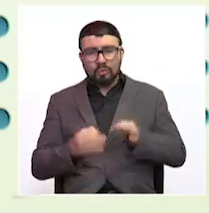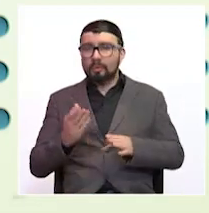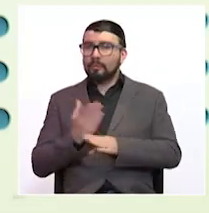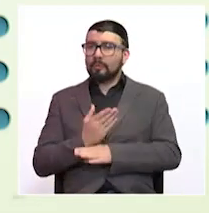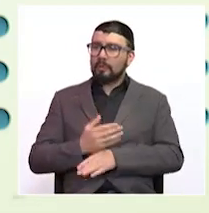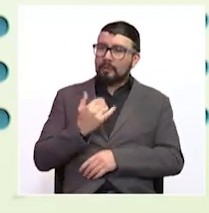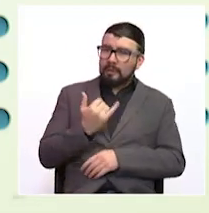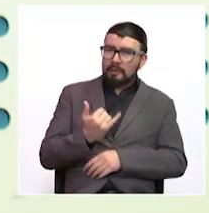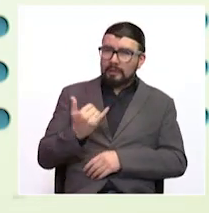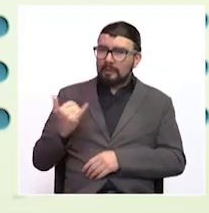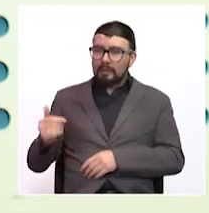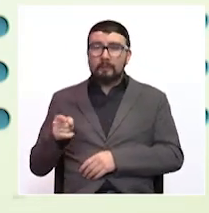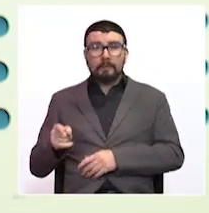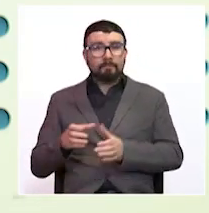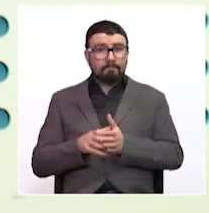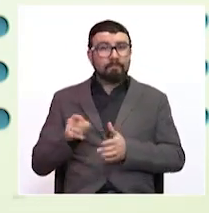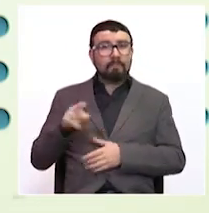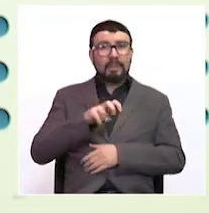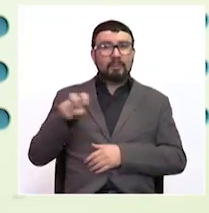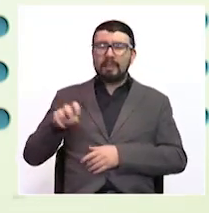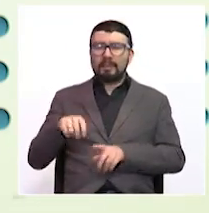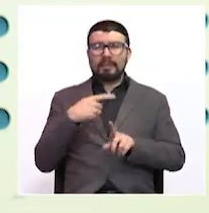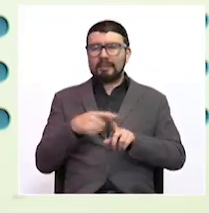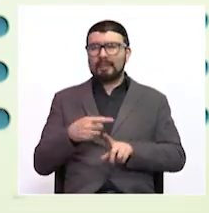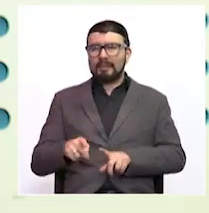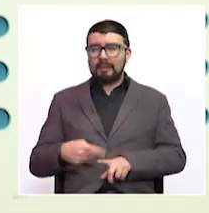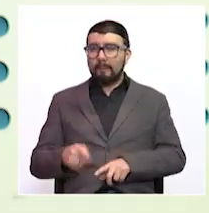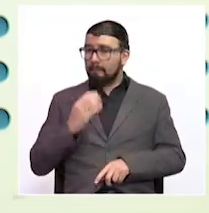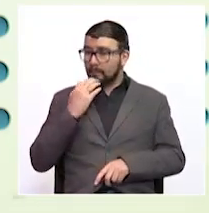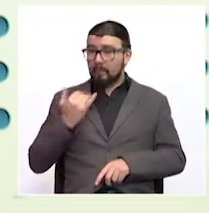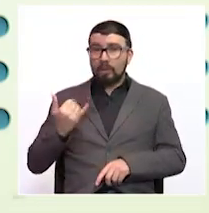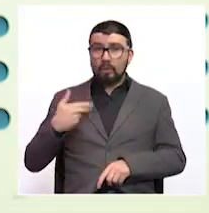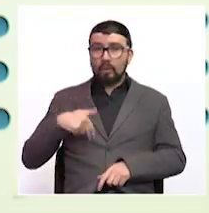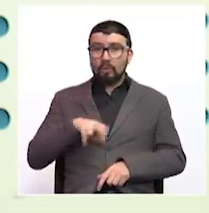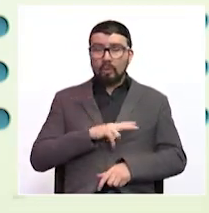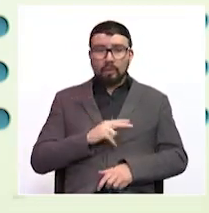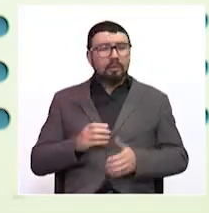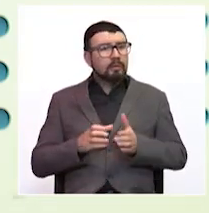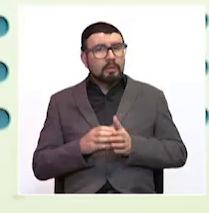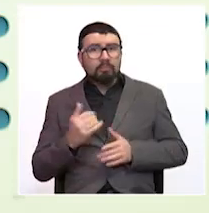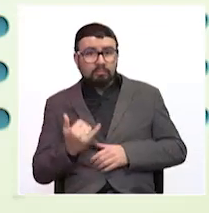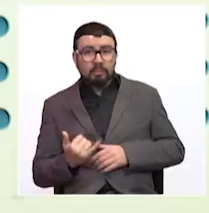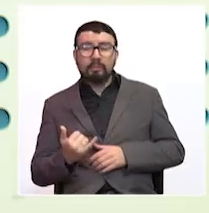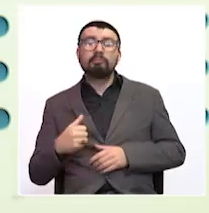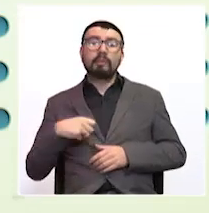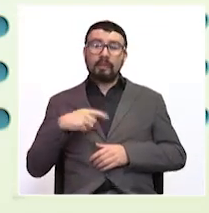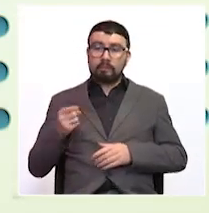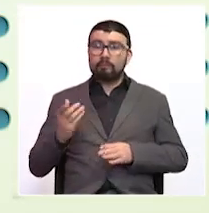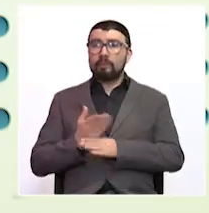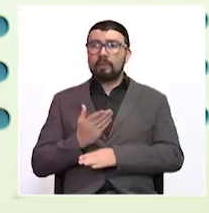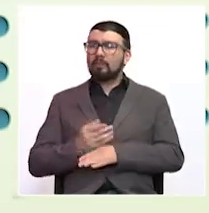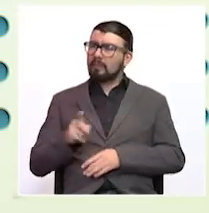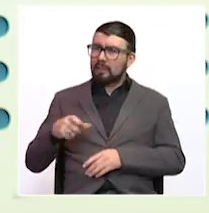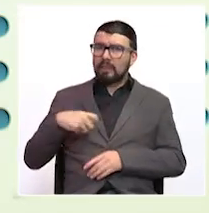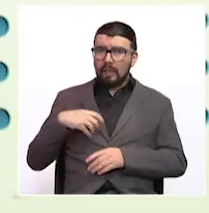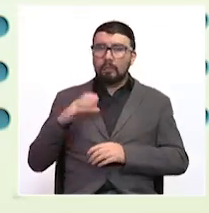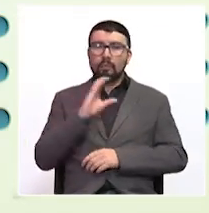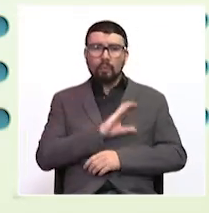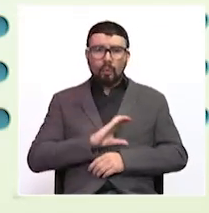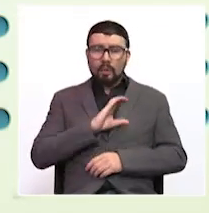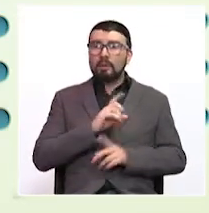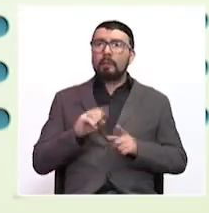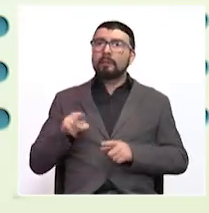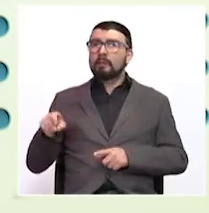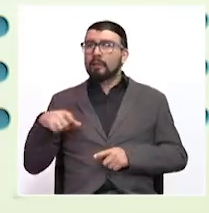todos los niveles lamentablemente nosotros los seres humanos tenemos esa polaridad tenemos cualidades pero también tenemos